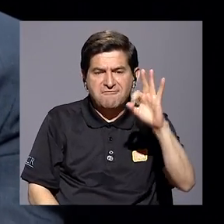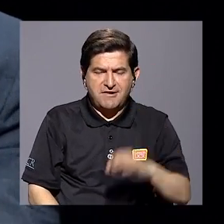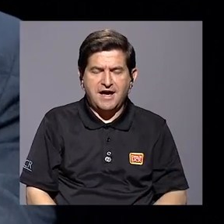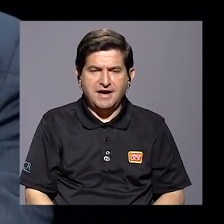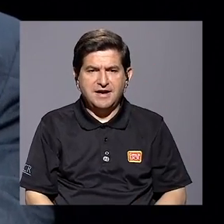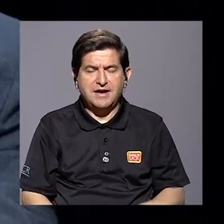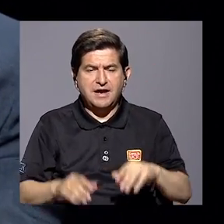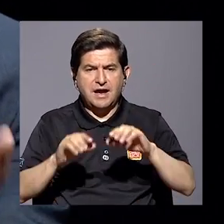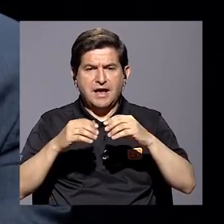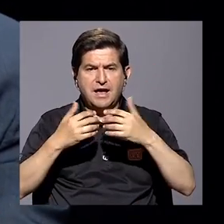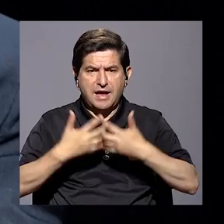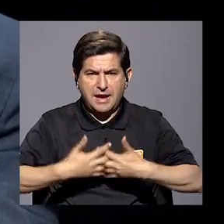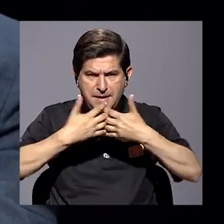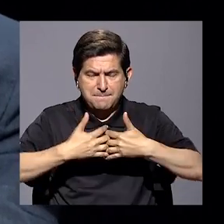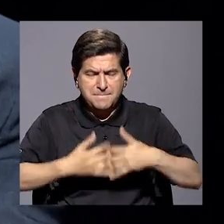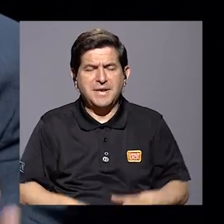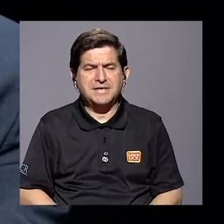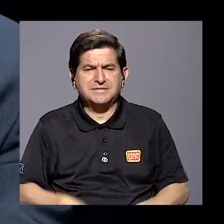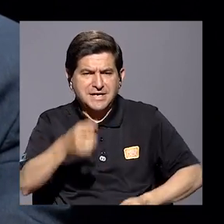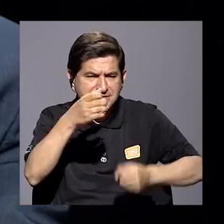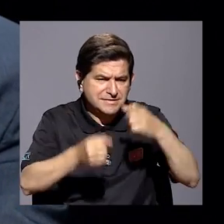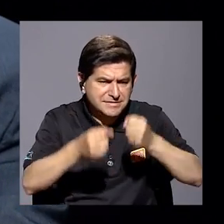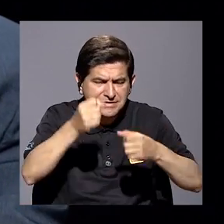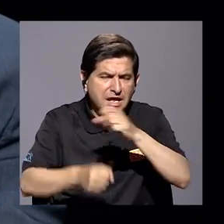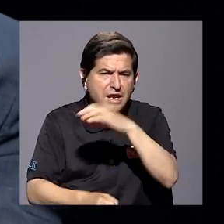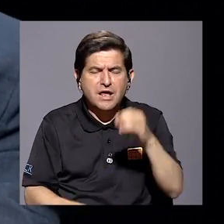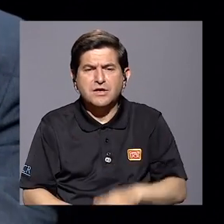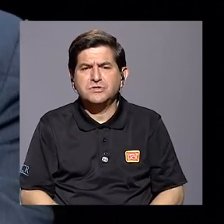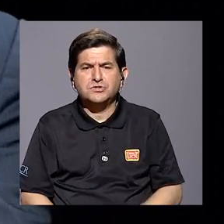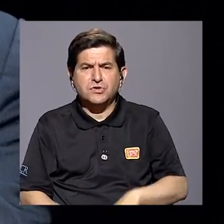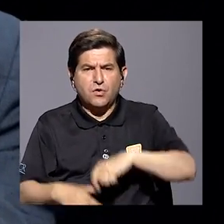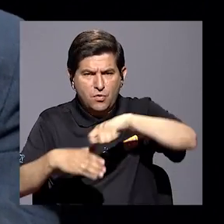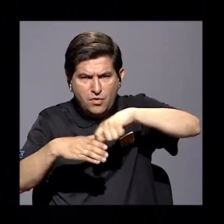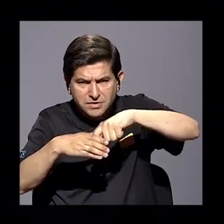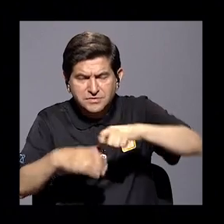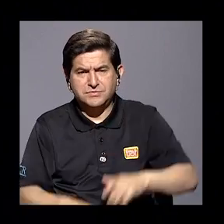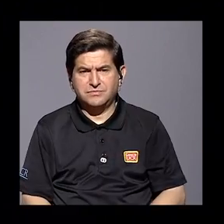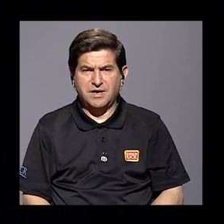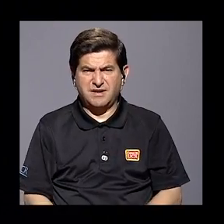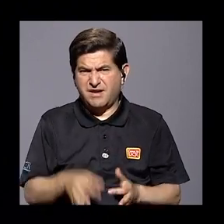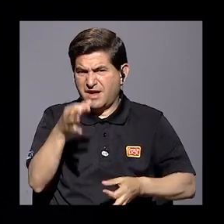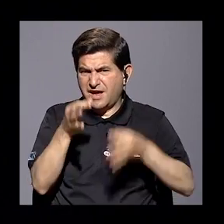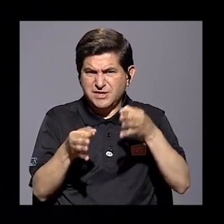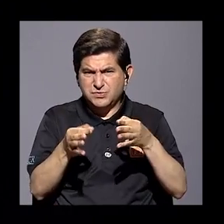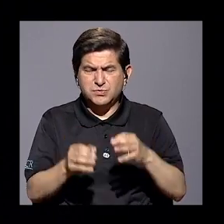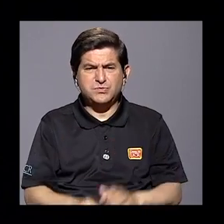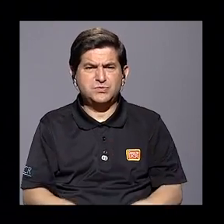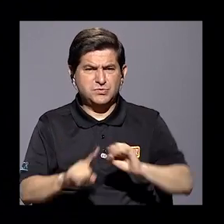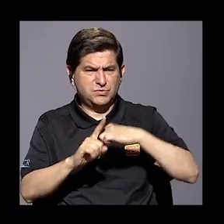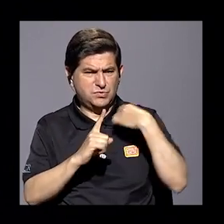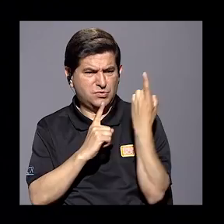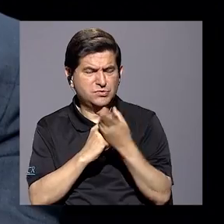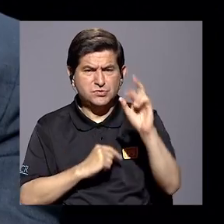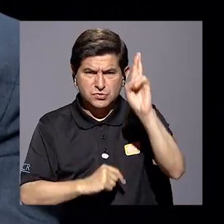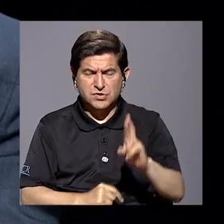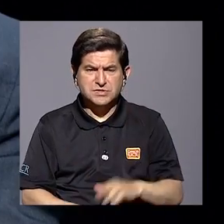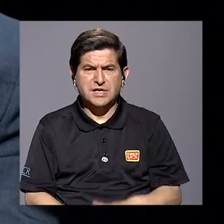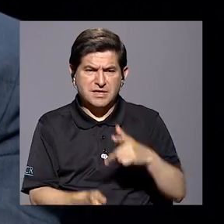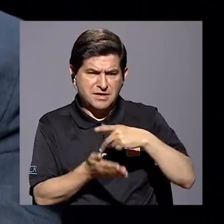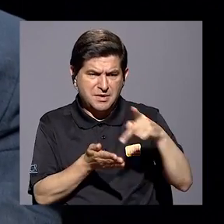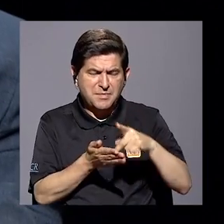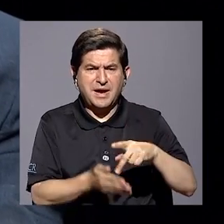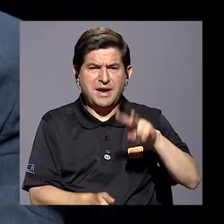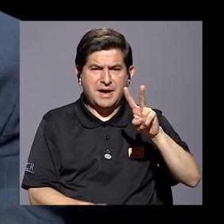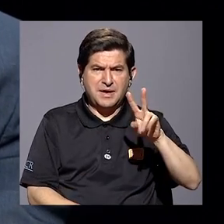francas sectores lecheros sectores azucareros etcétera es justo que haya gente la sociedad costarricense que tenga que